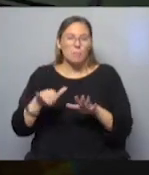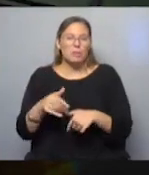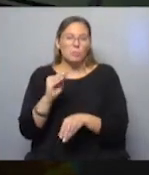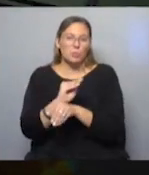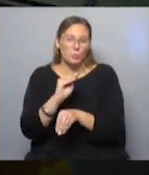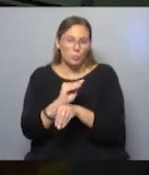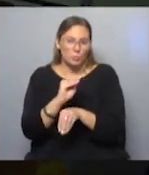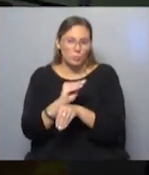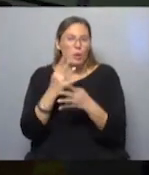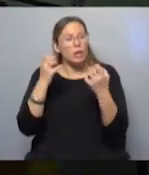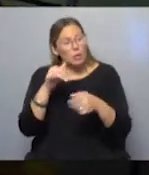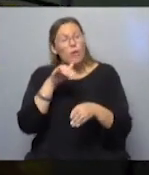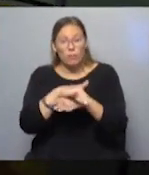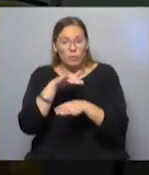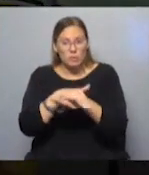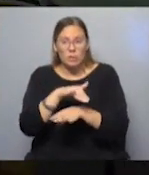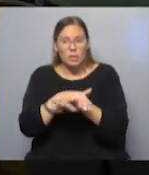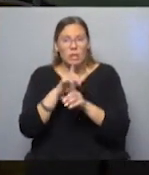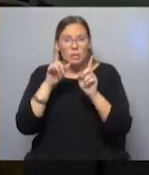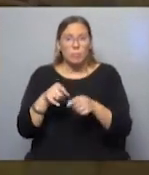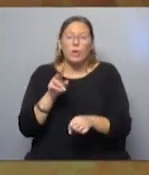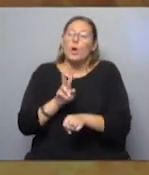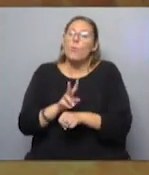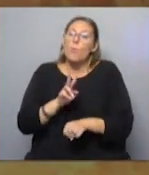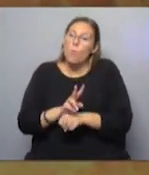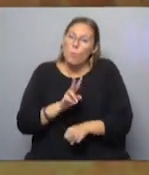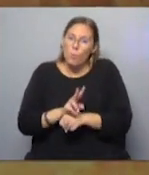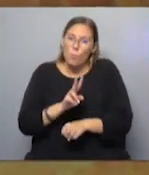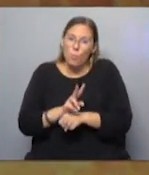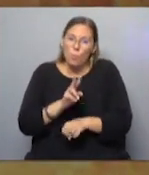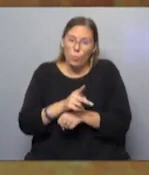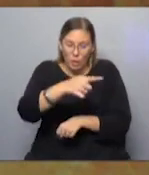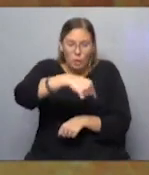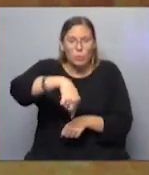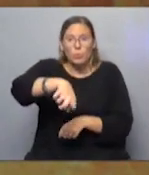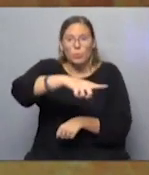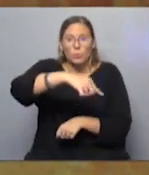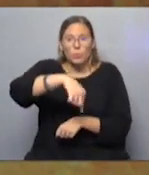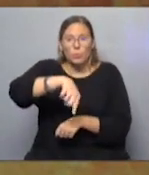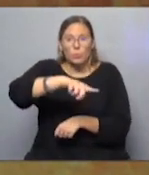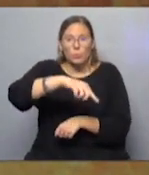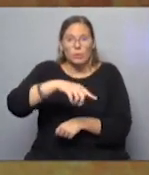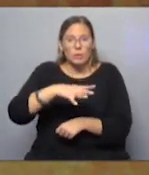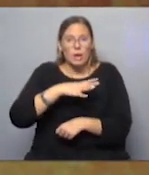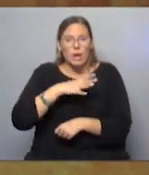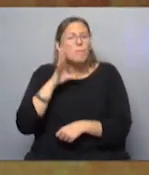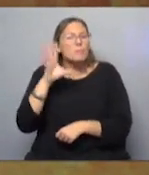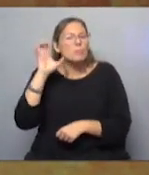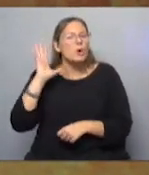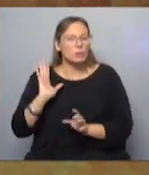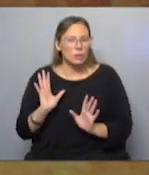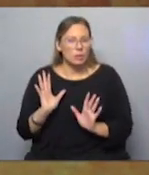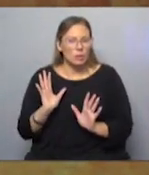los quiero felicitar además porque cuidan mucho ustedes tienen tienen memoria